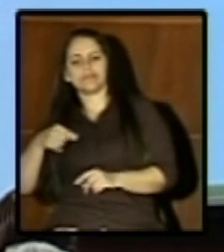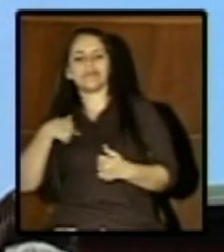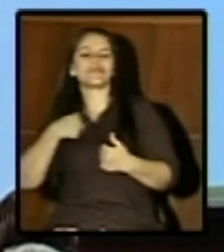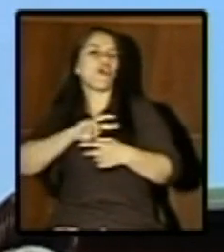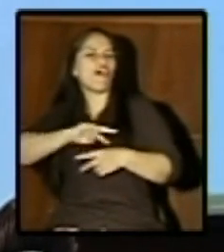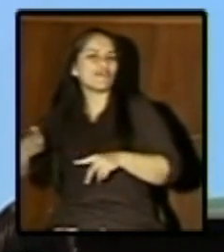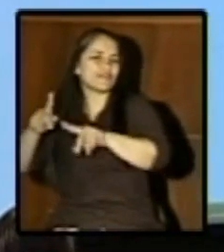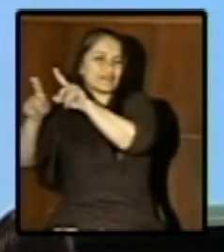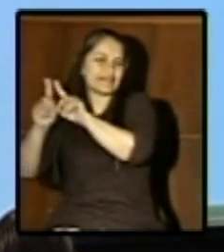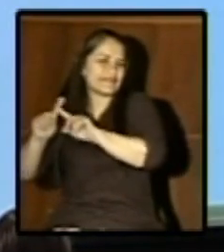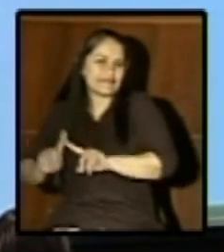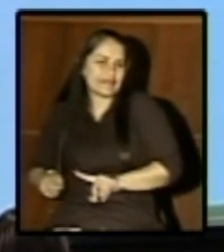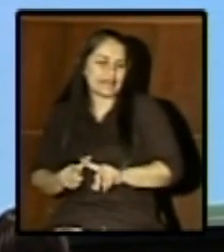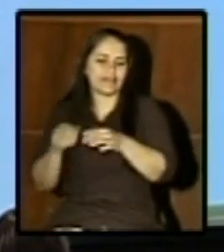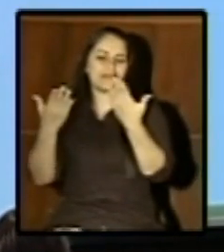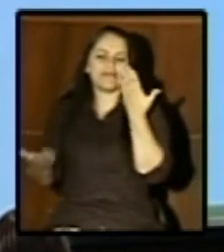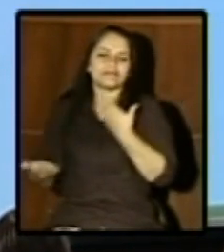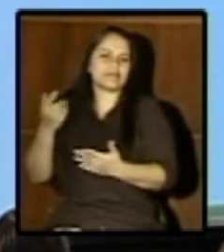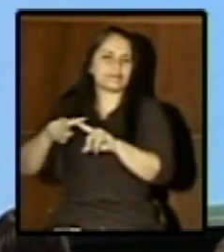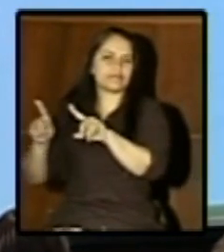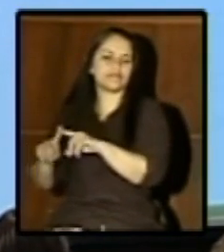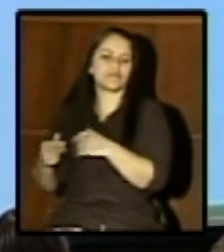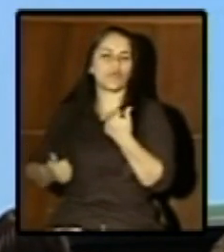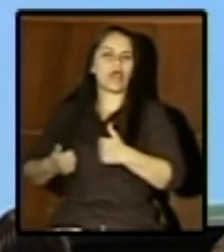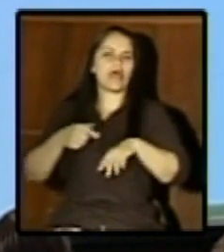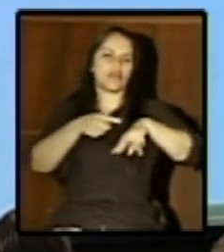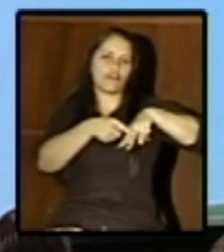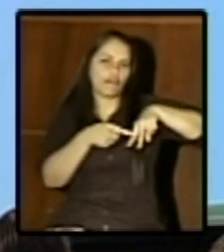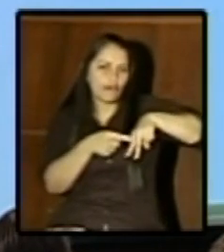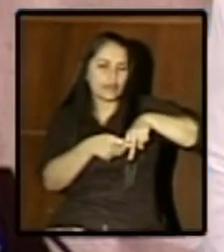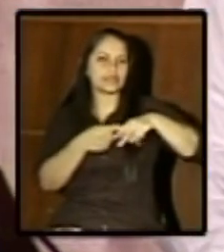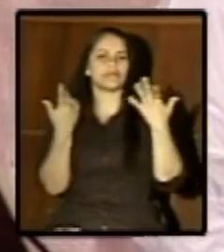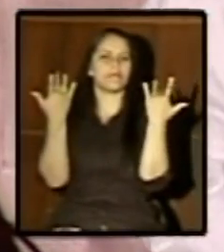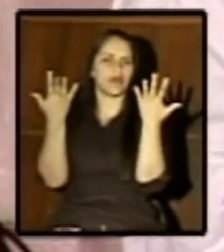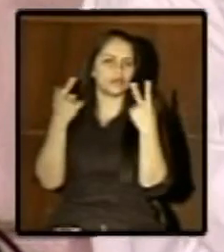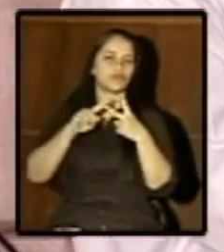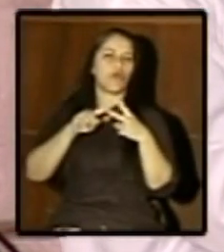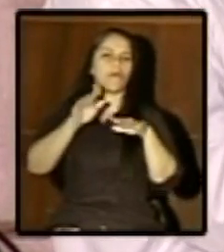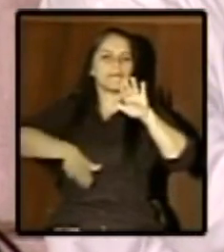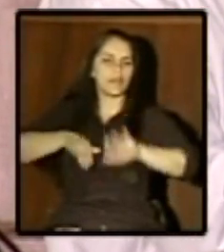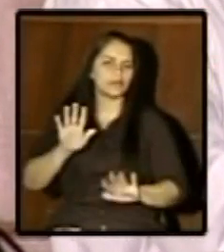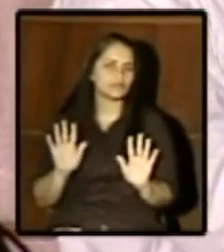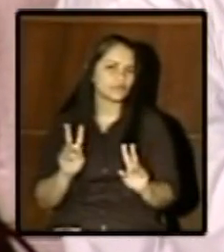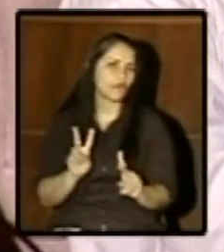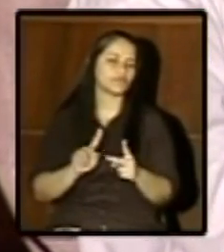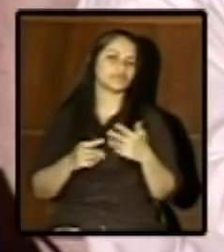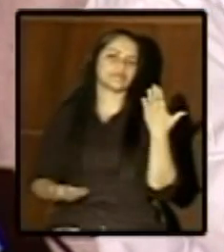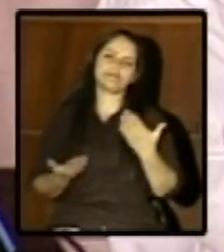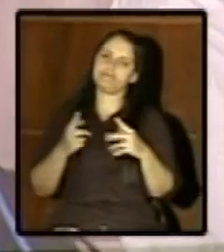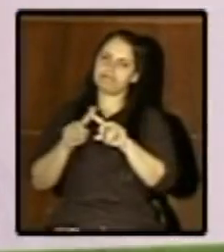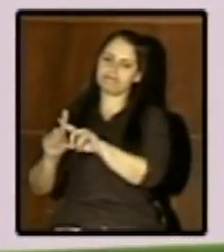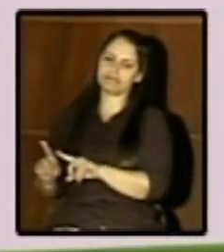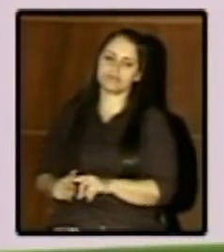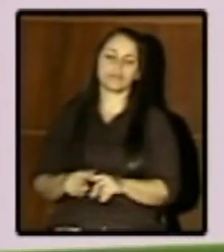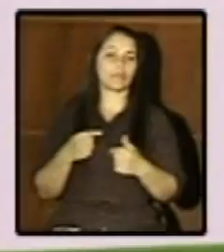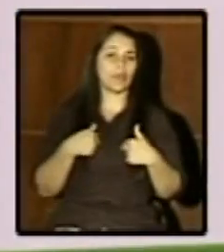En cambio, la artritis reumatoidea, como les había mencionado, desde el punto de vista clínico, afecta otro tipo de articulaciones. Casi siempre es simétrica, o sea,